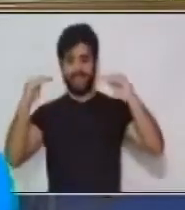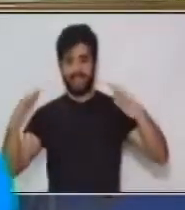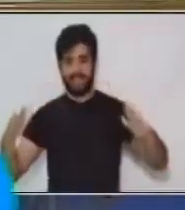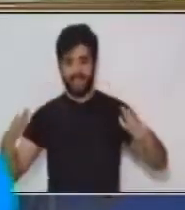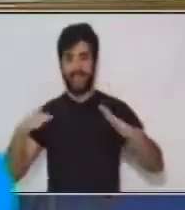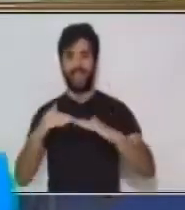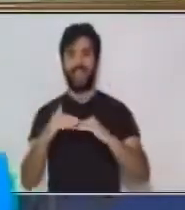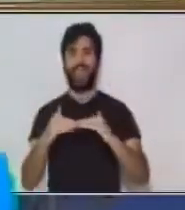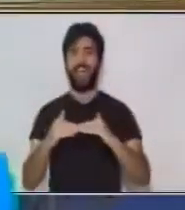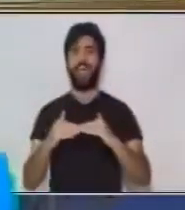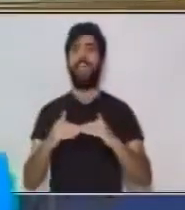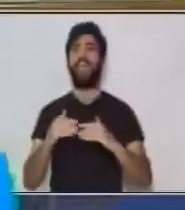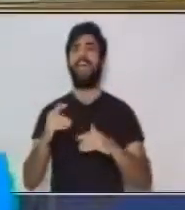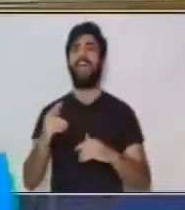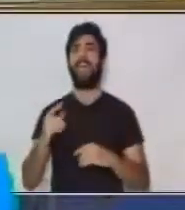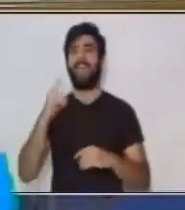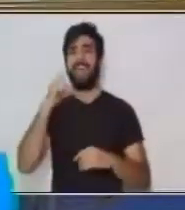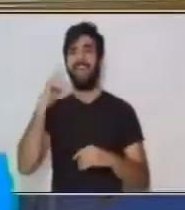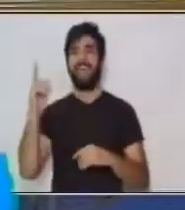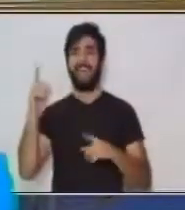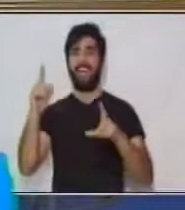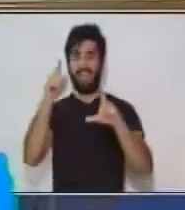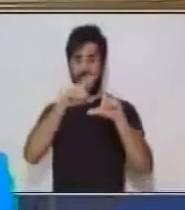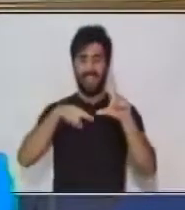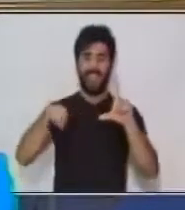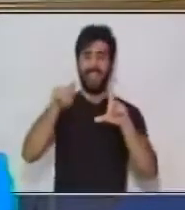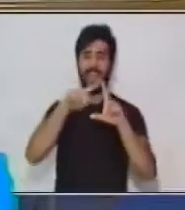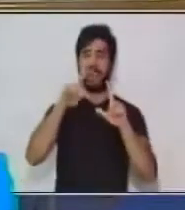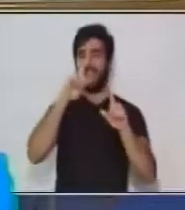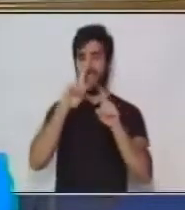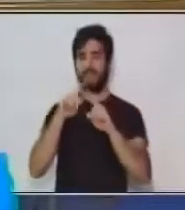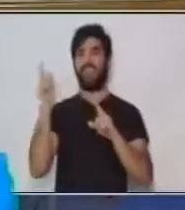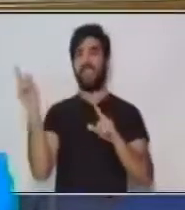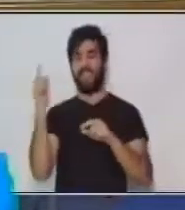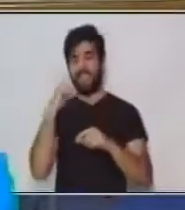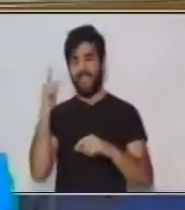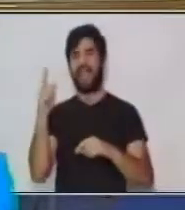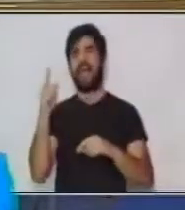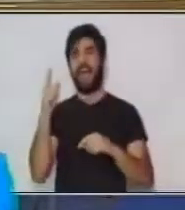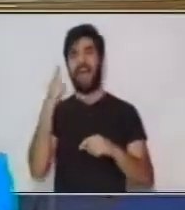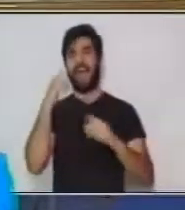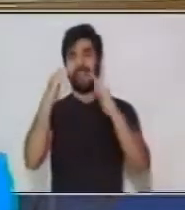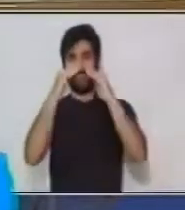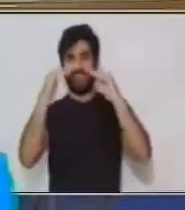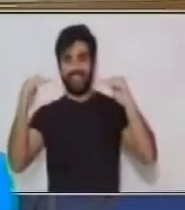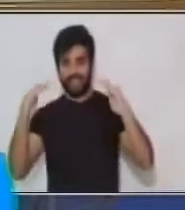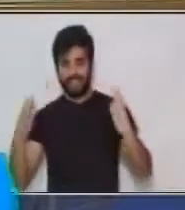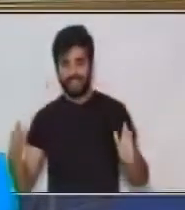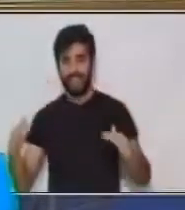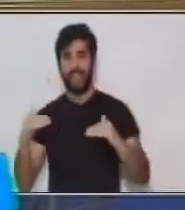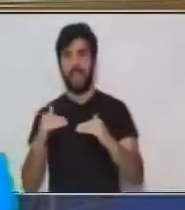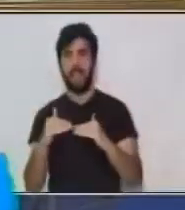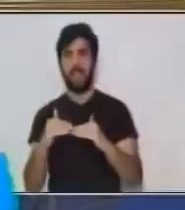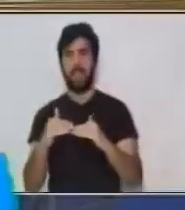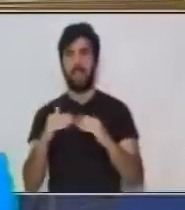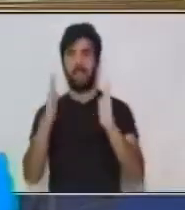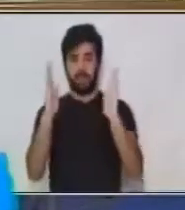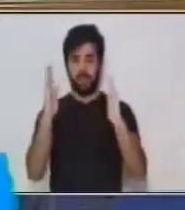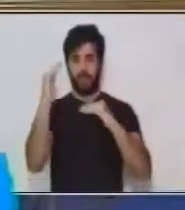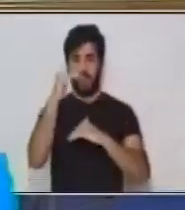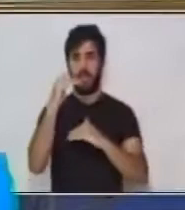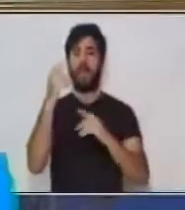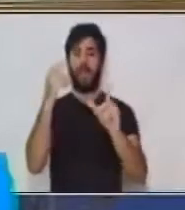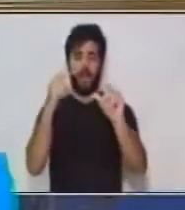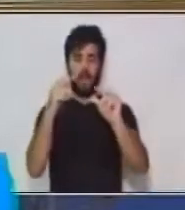¿verdad?, que tienen ángulos menores de 180 grados, ángulos internos menores de 180 grados,